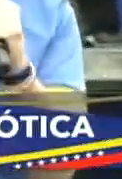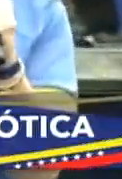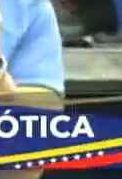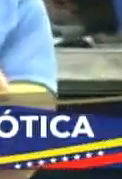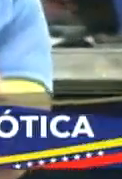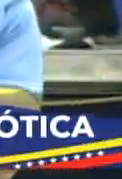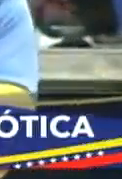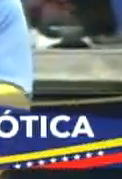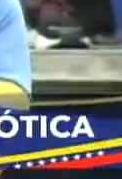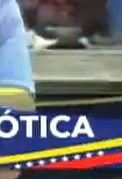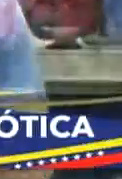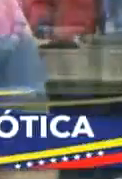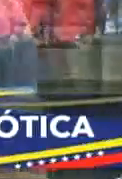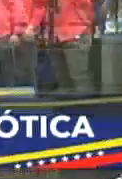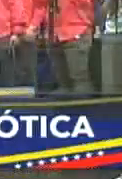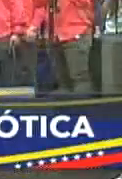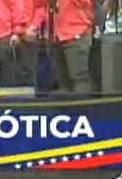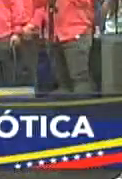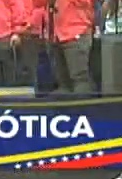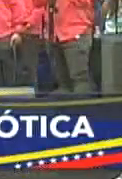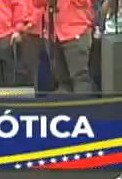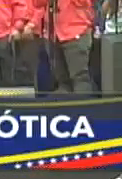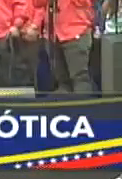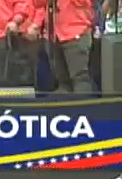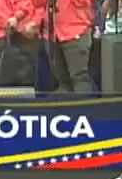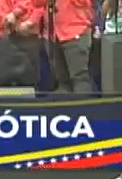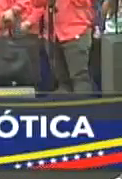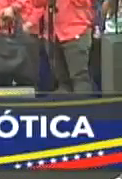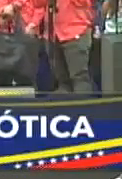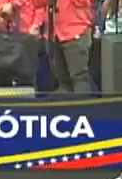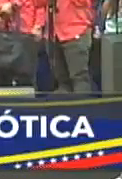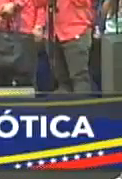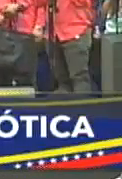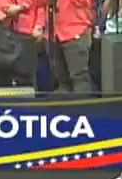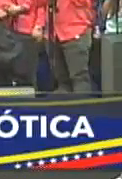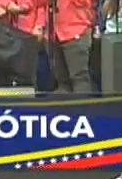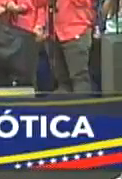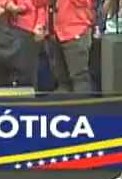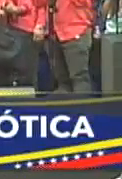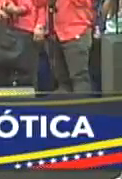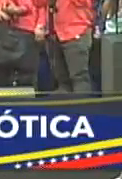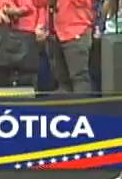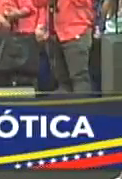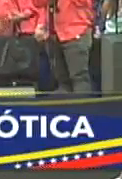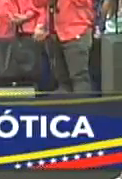razones fundamentales por la cual yo estoy diciendo lo que estoy diciendo.